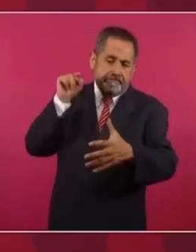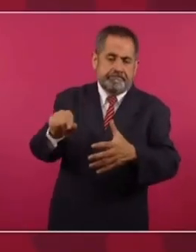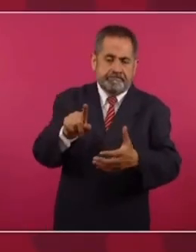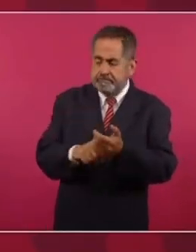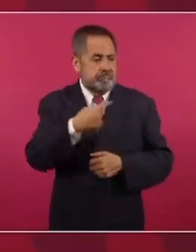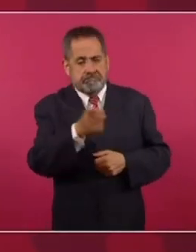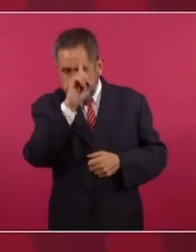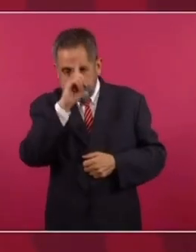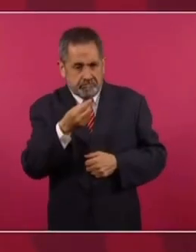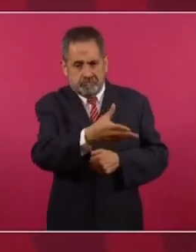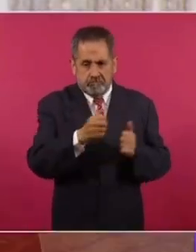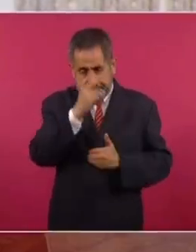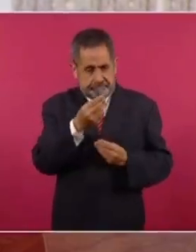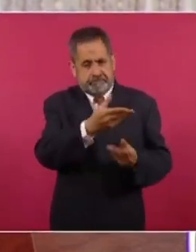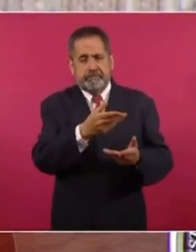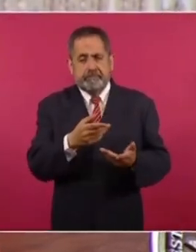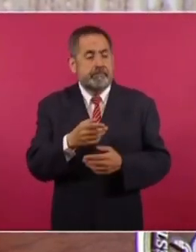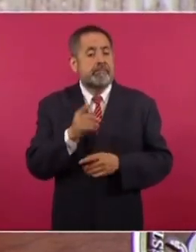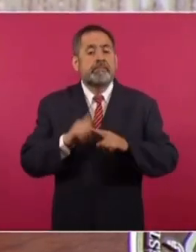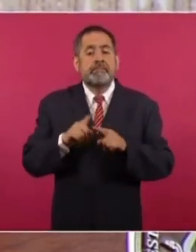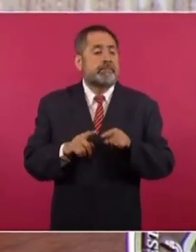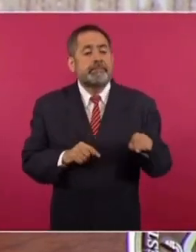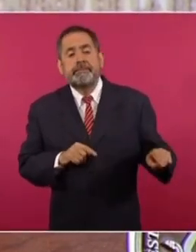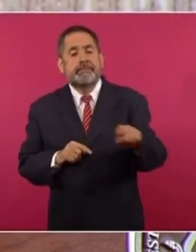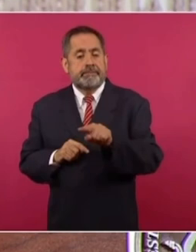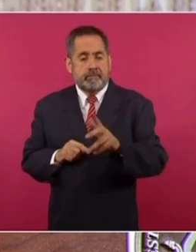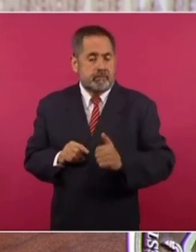Una recomendación respetuosísima a los